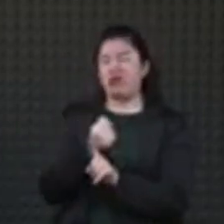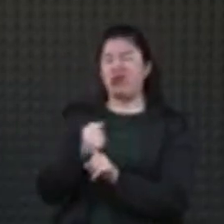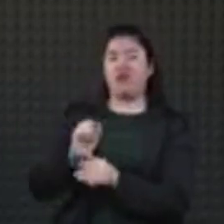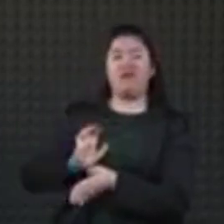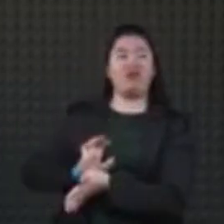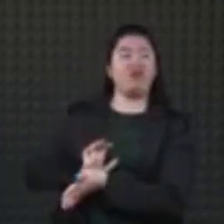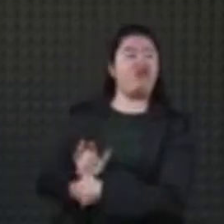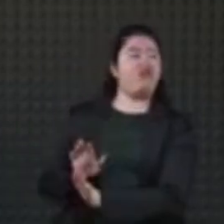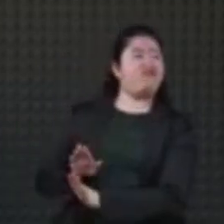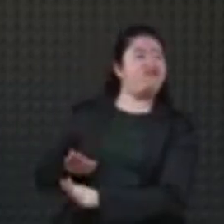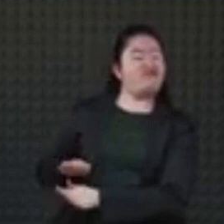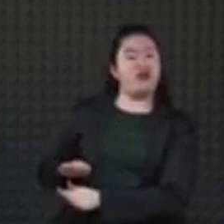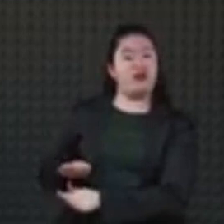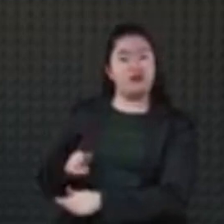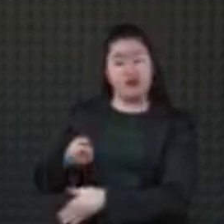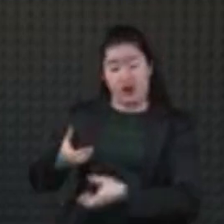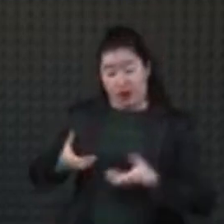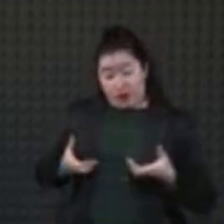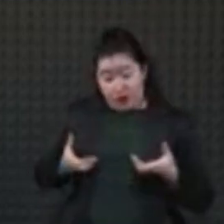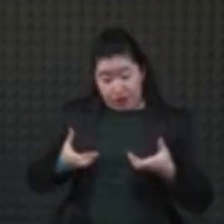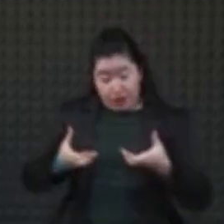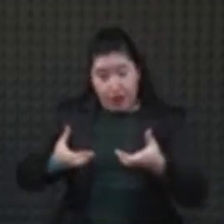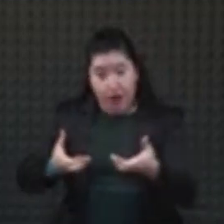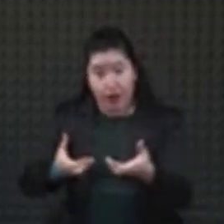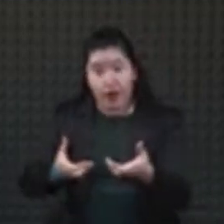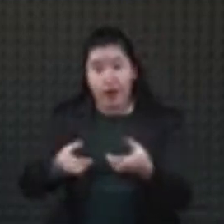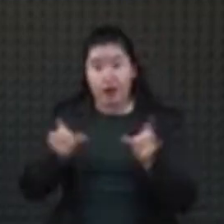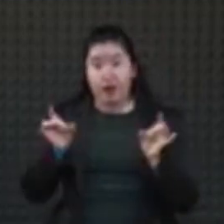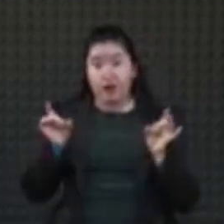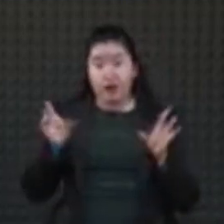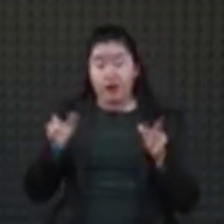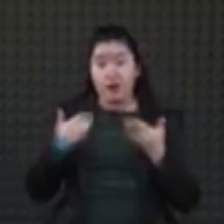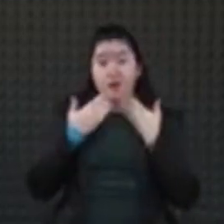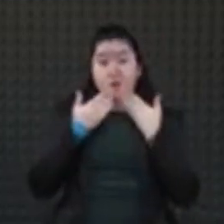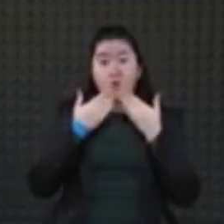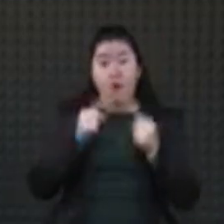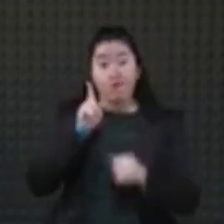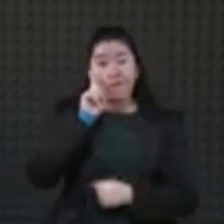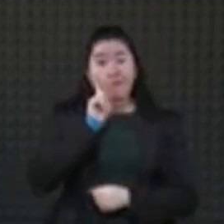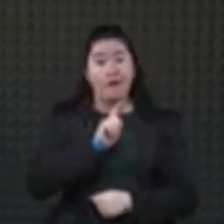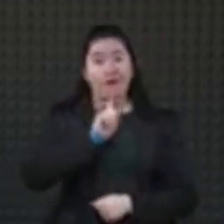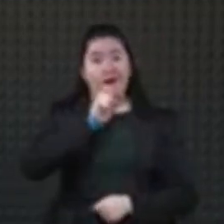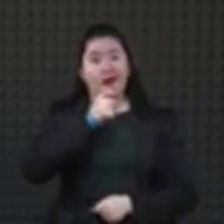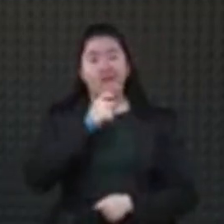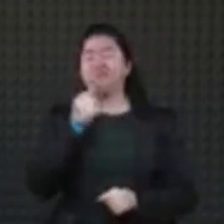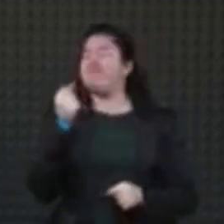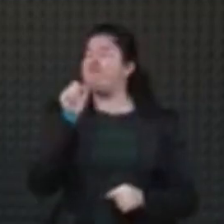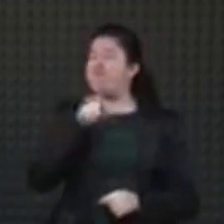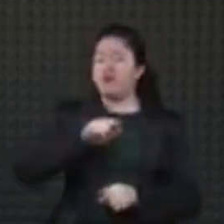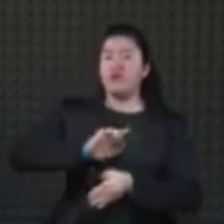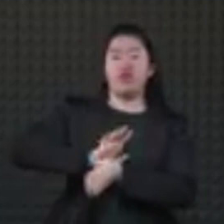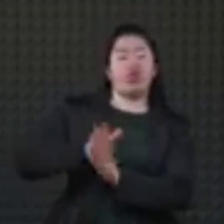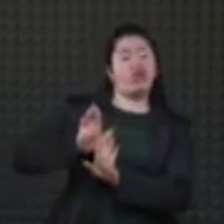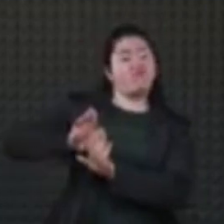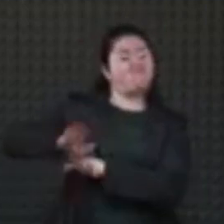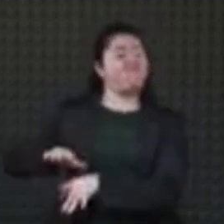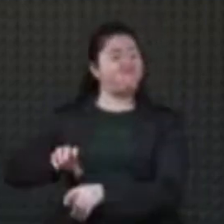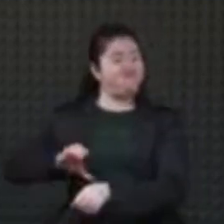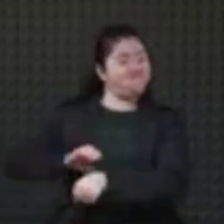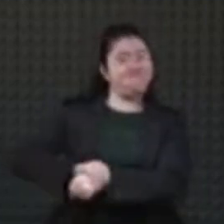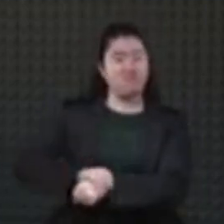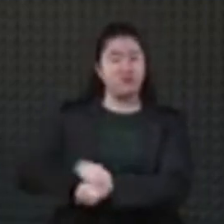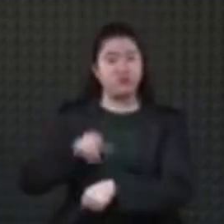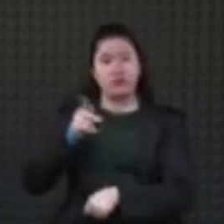haya mujeres en el Paseo de la Reforma es una violencia que somete, aniquila y determina un